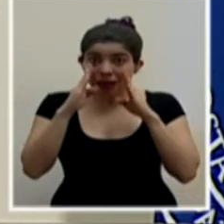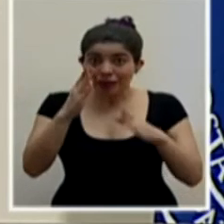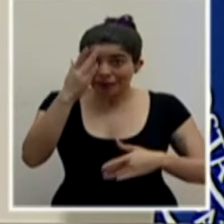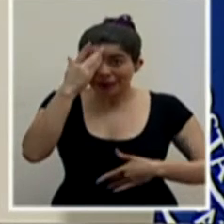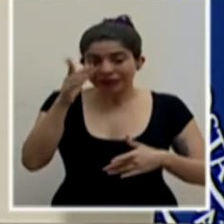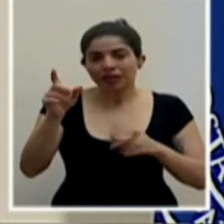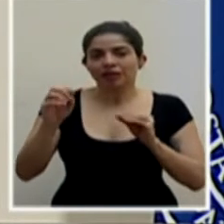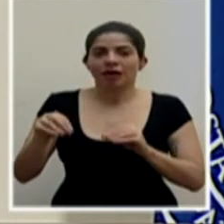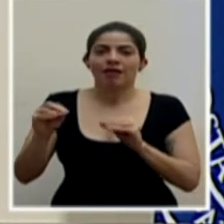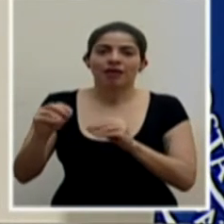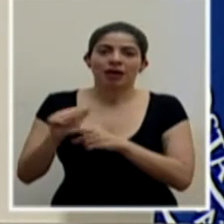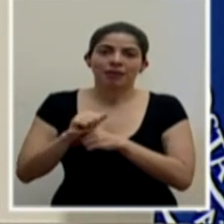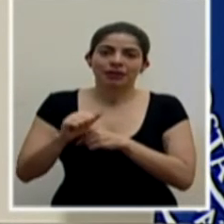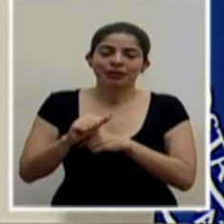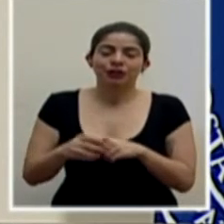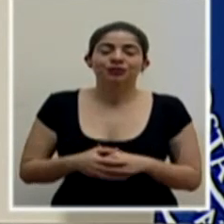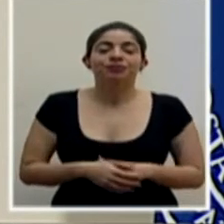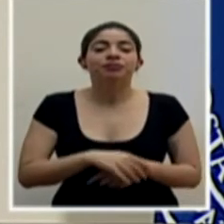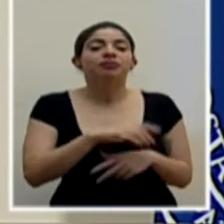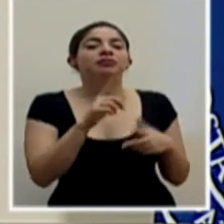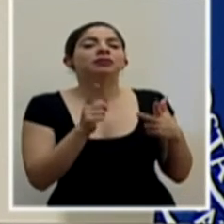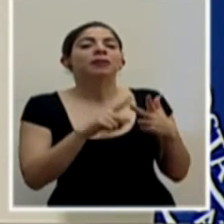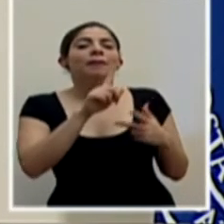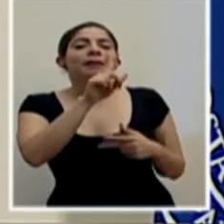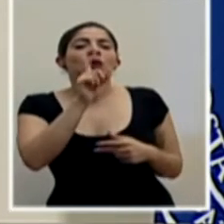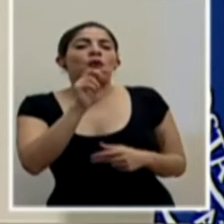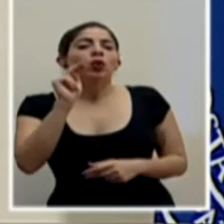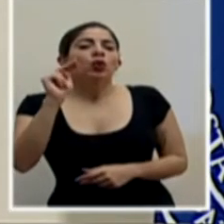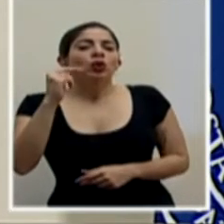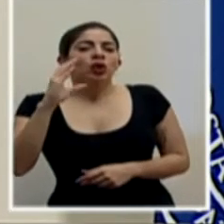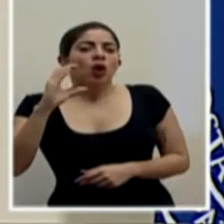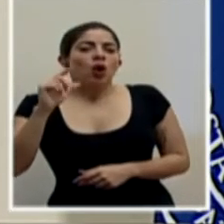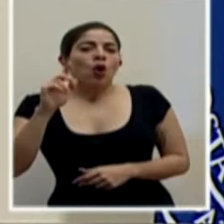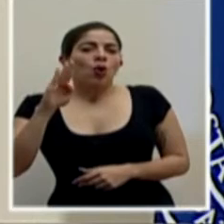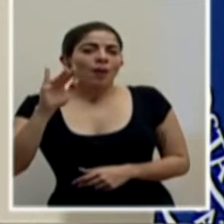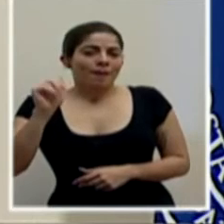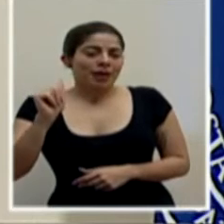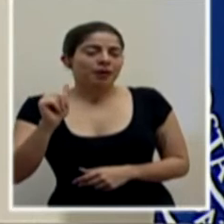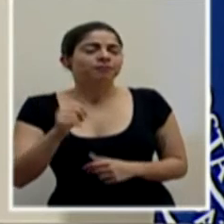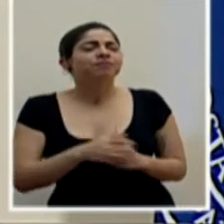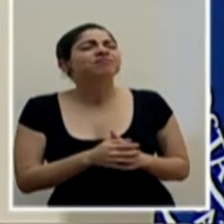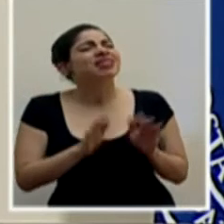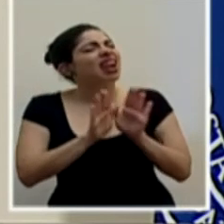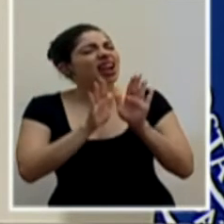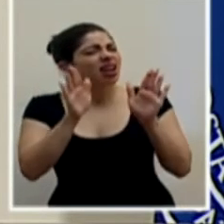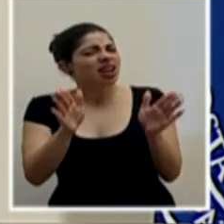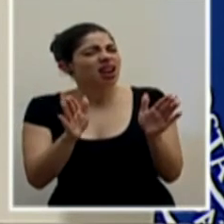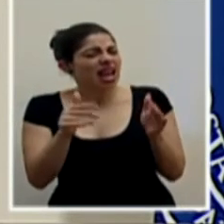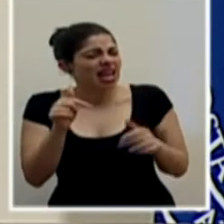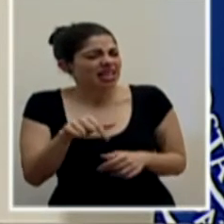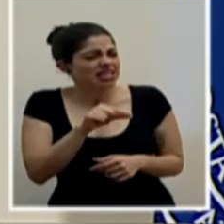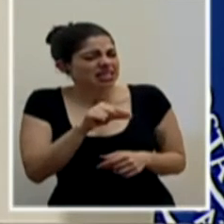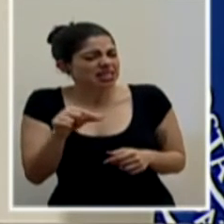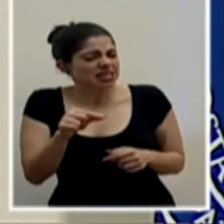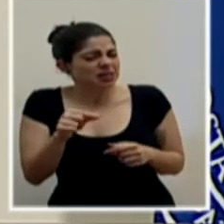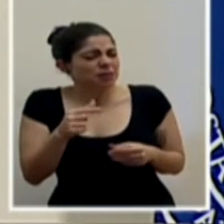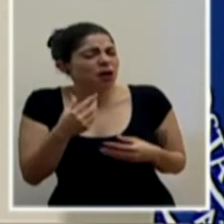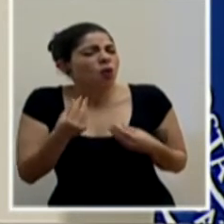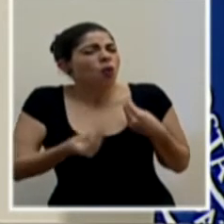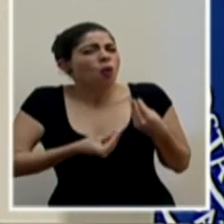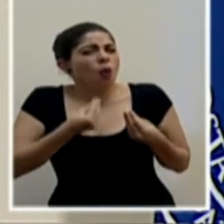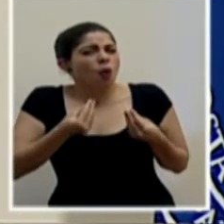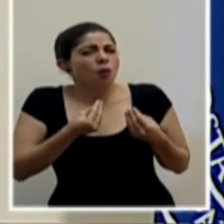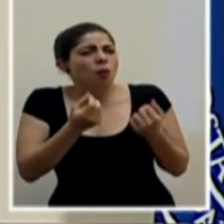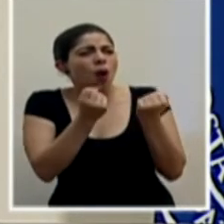COVID-19. La siguiente consulta la realiza Noticias Colombia. En general, ¿cómo estamos esta semana con la capacidad de